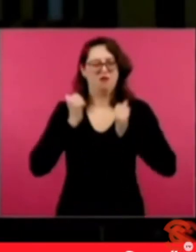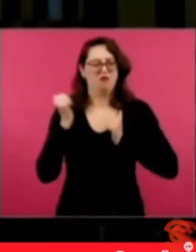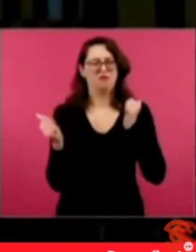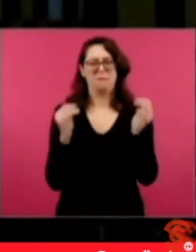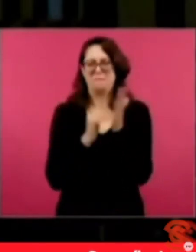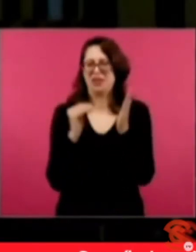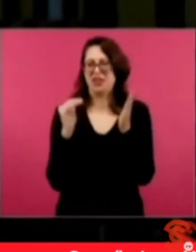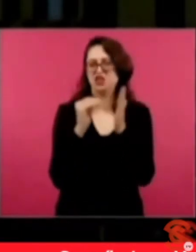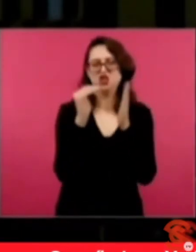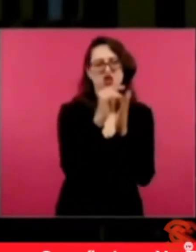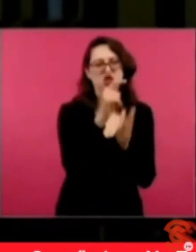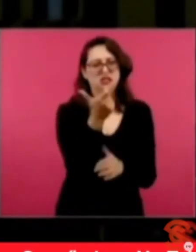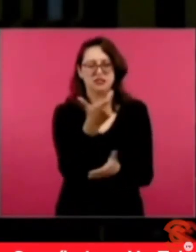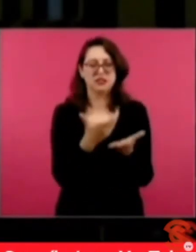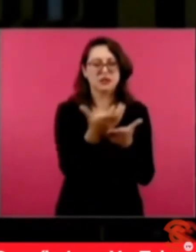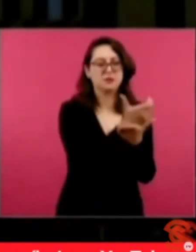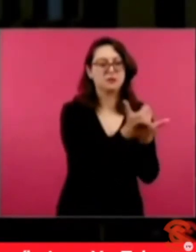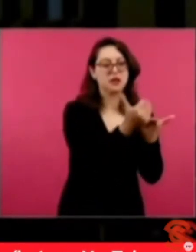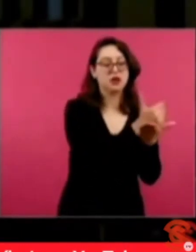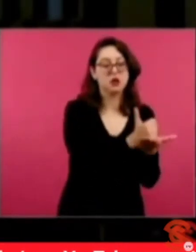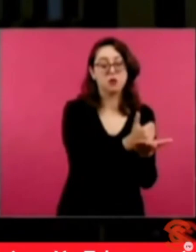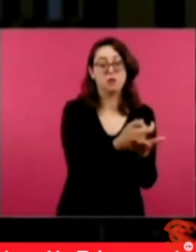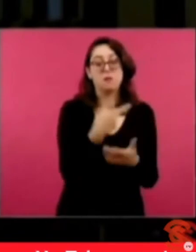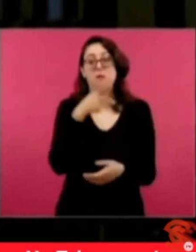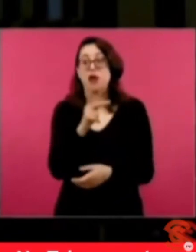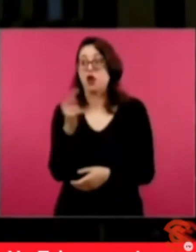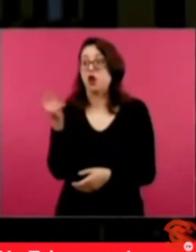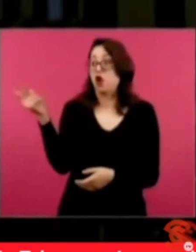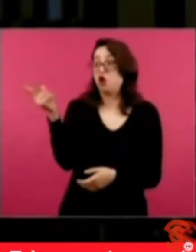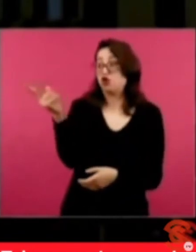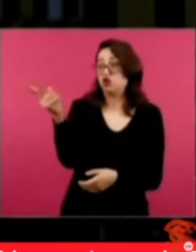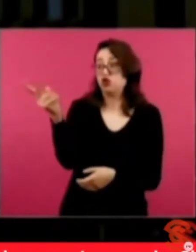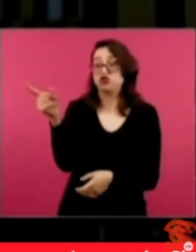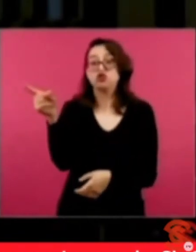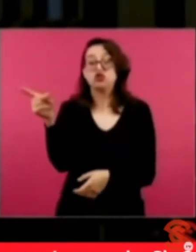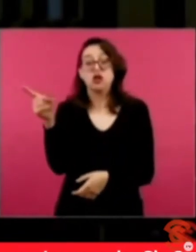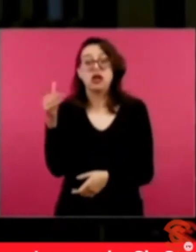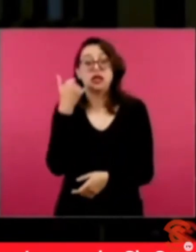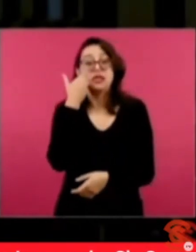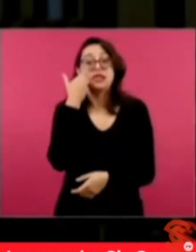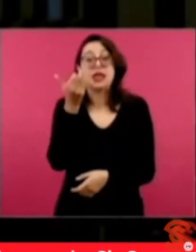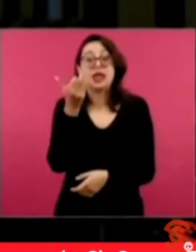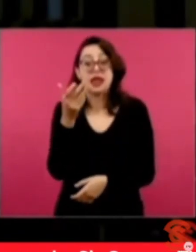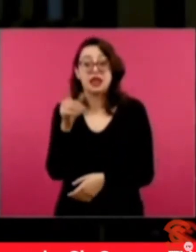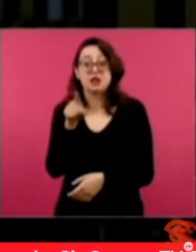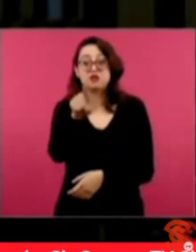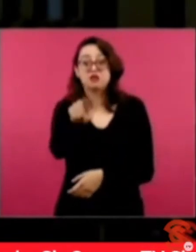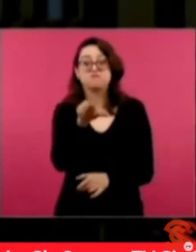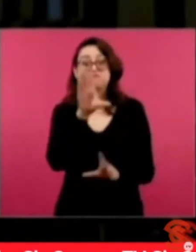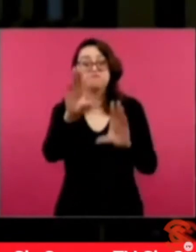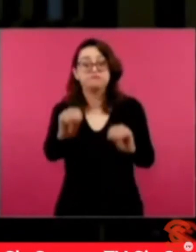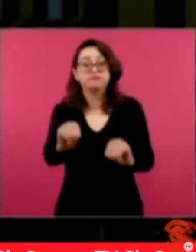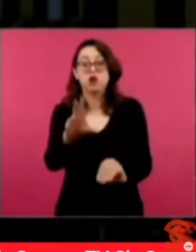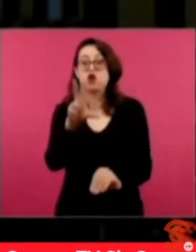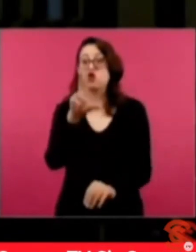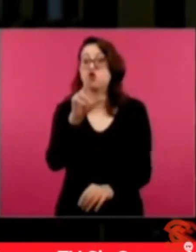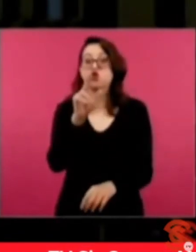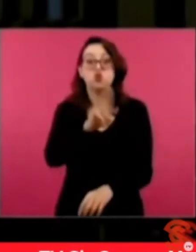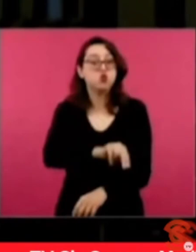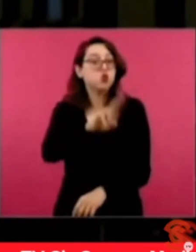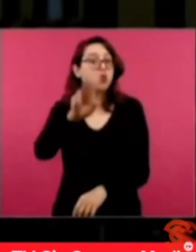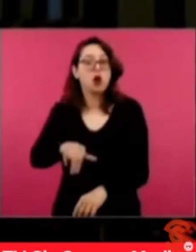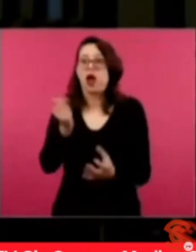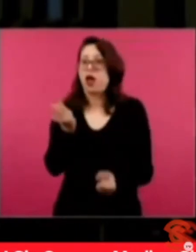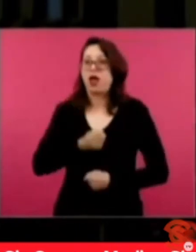Reyes Rodríguez Mondragón fue el coordinador de asesores de Felipe Calderón en 2011. Uno